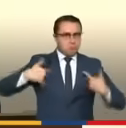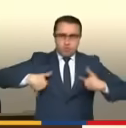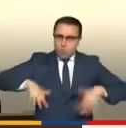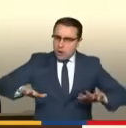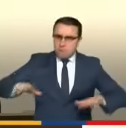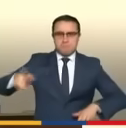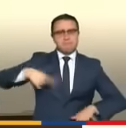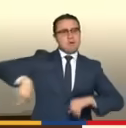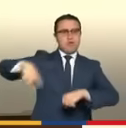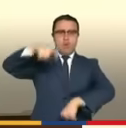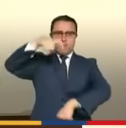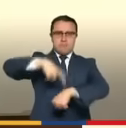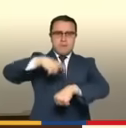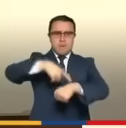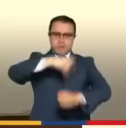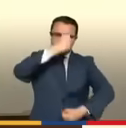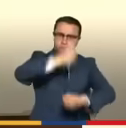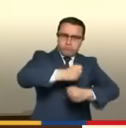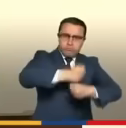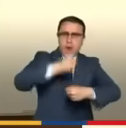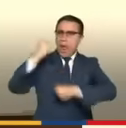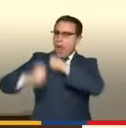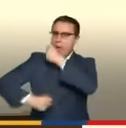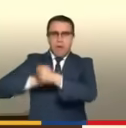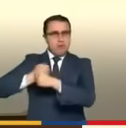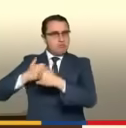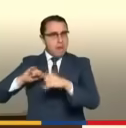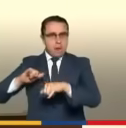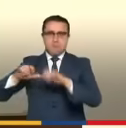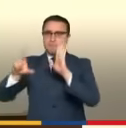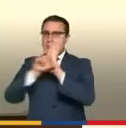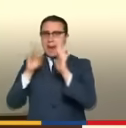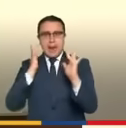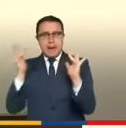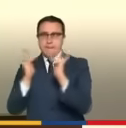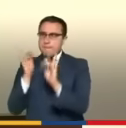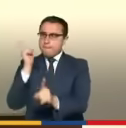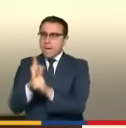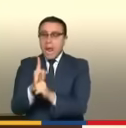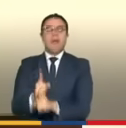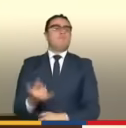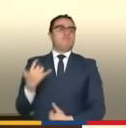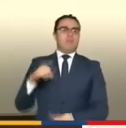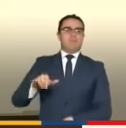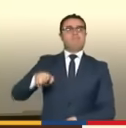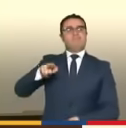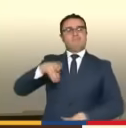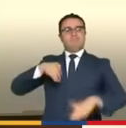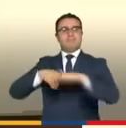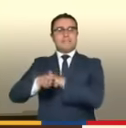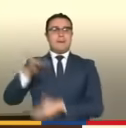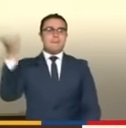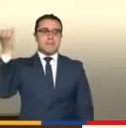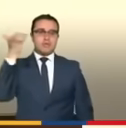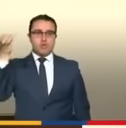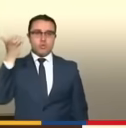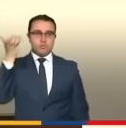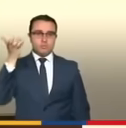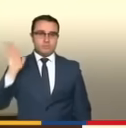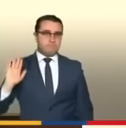sus tiempos de trabajo y su edad, tenga una pensión. Que